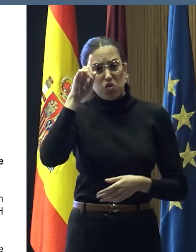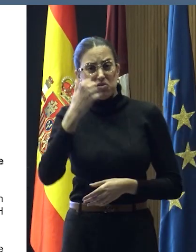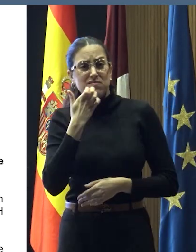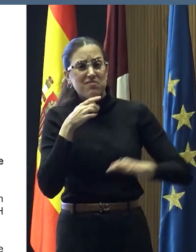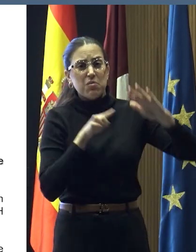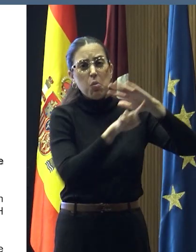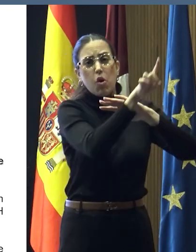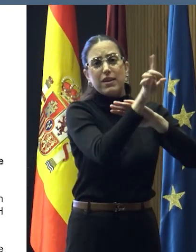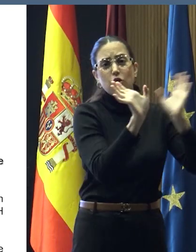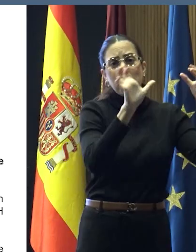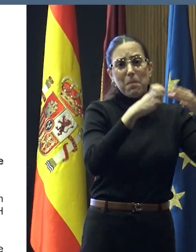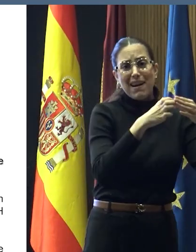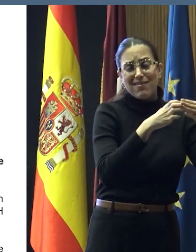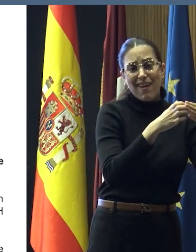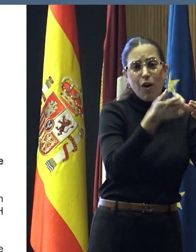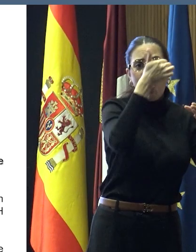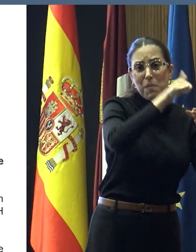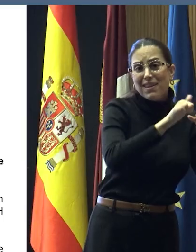una parte de la población